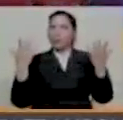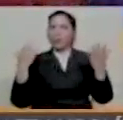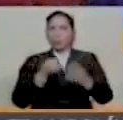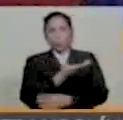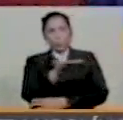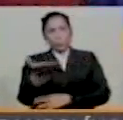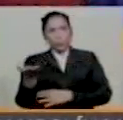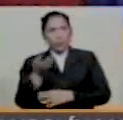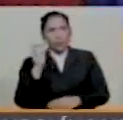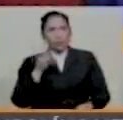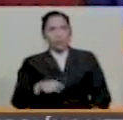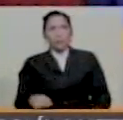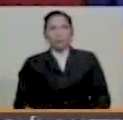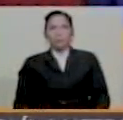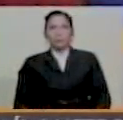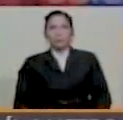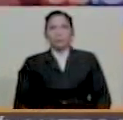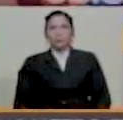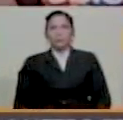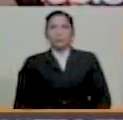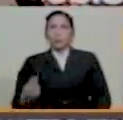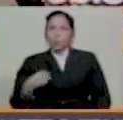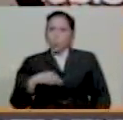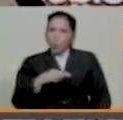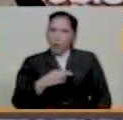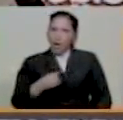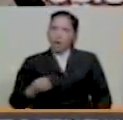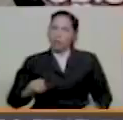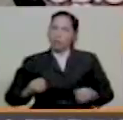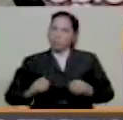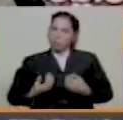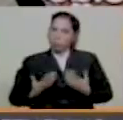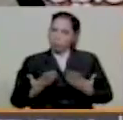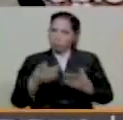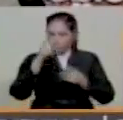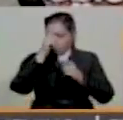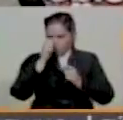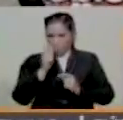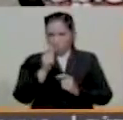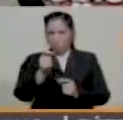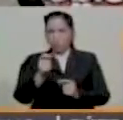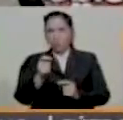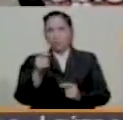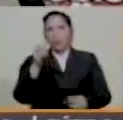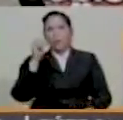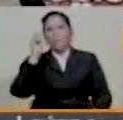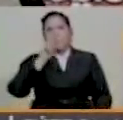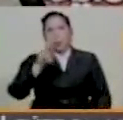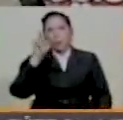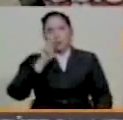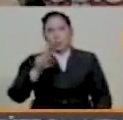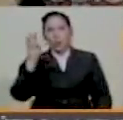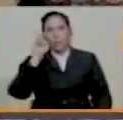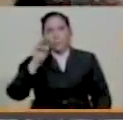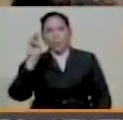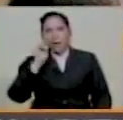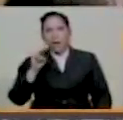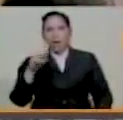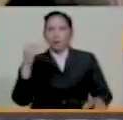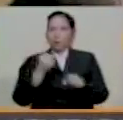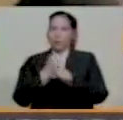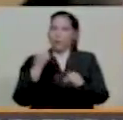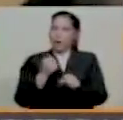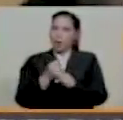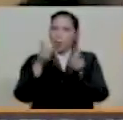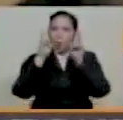también nuestro reconocimiento a sus profesores, a sus profesoras, a todos los trabajadores, trabajadoras,